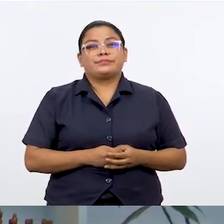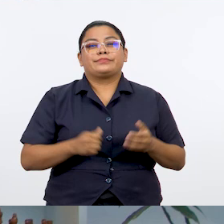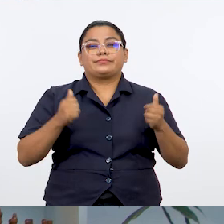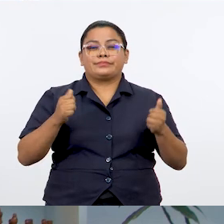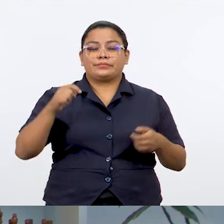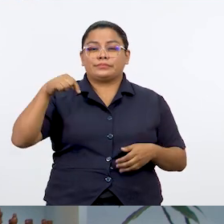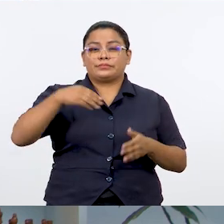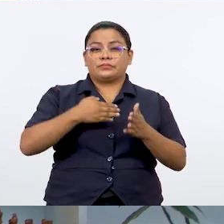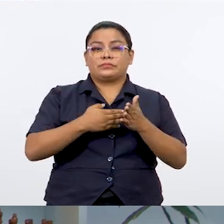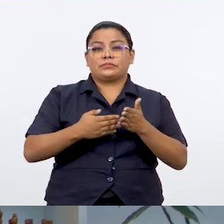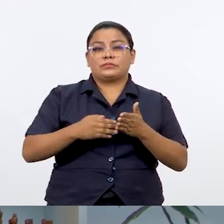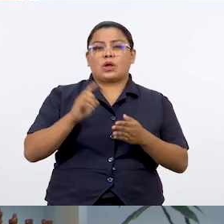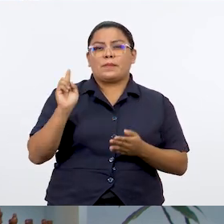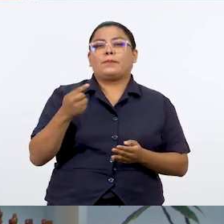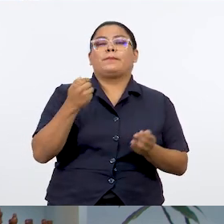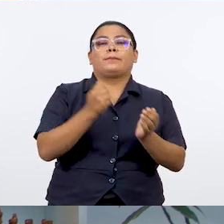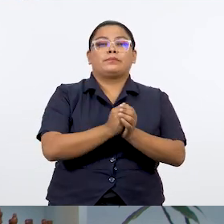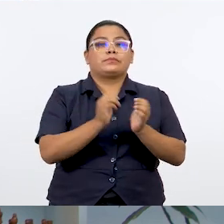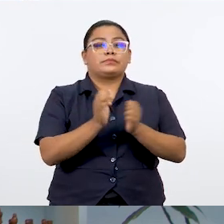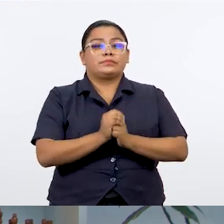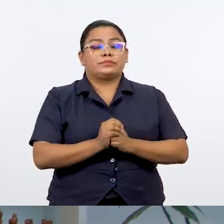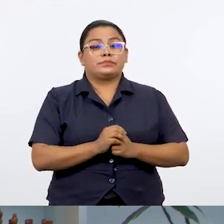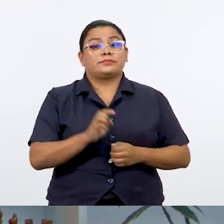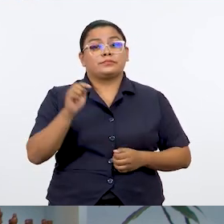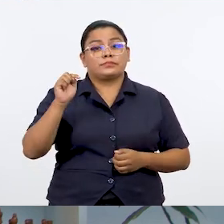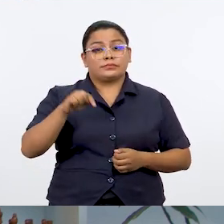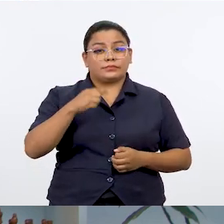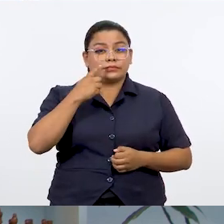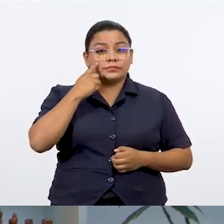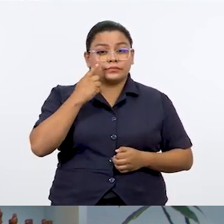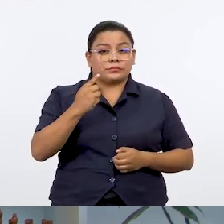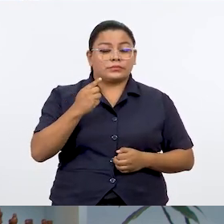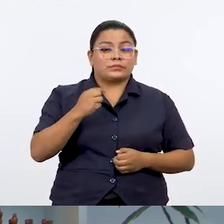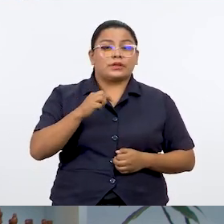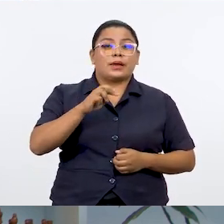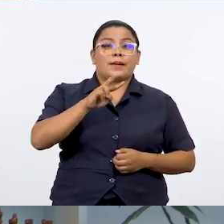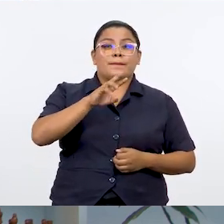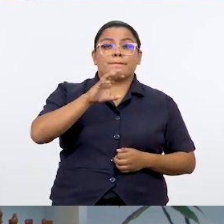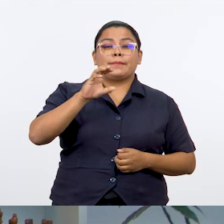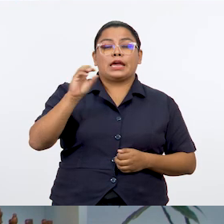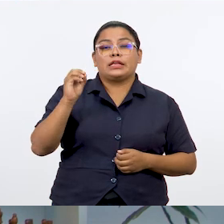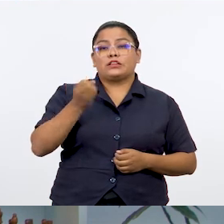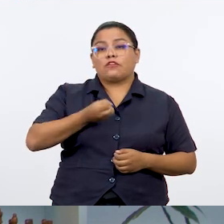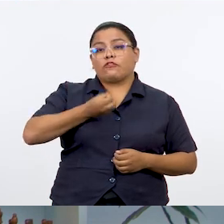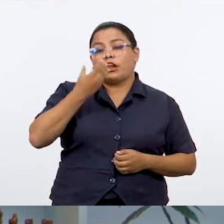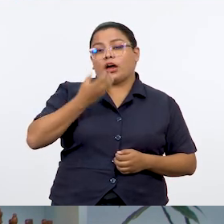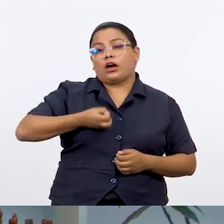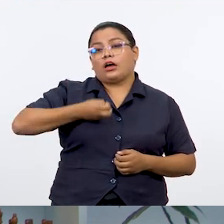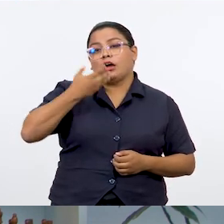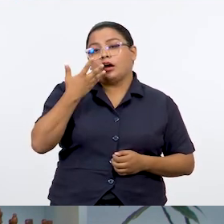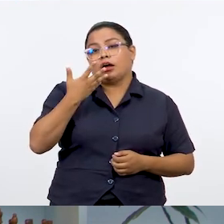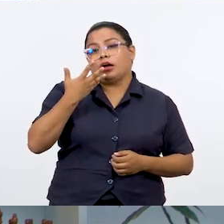Bien, iniciaremos con el primer problema. Este nos habla de que tenemos 20 girasoles.